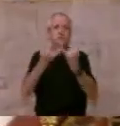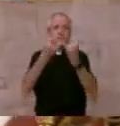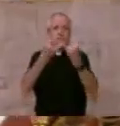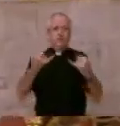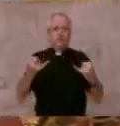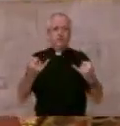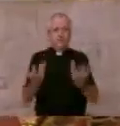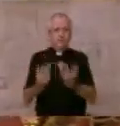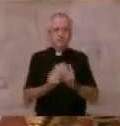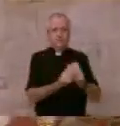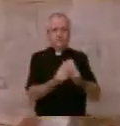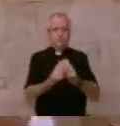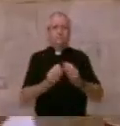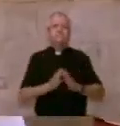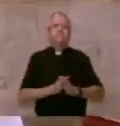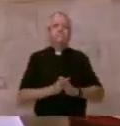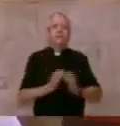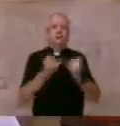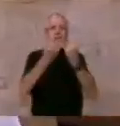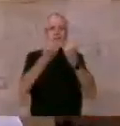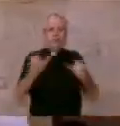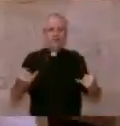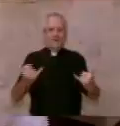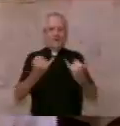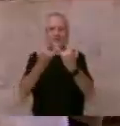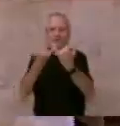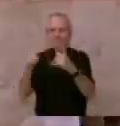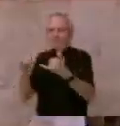doneu-vos la pau. Daos fraternalmente la paz.